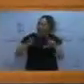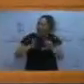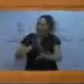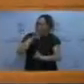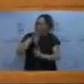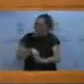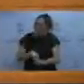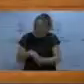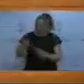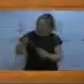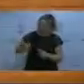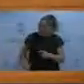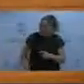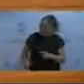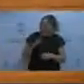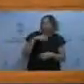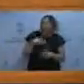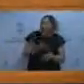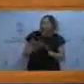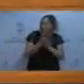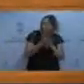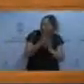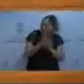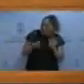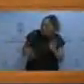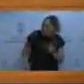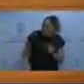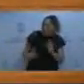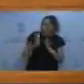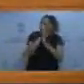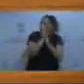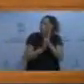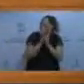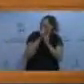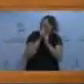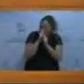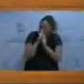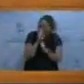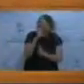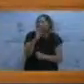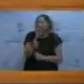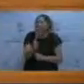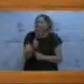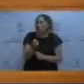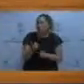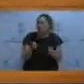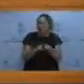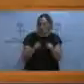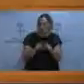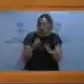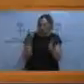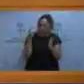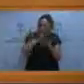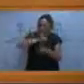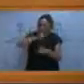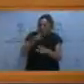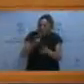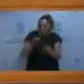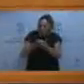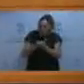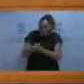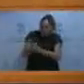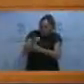hablaba ahora de la reducción de los salarios, ¿verdad? han estado ustedes años dando pluses, no se sabe a quién ni cómo ni para qué. Y